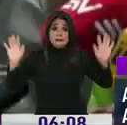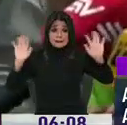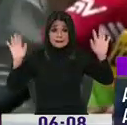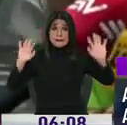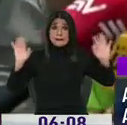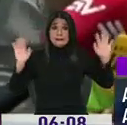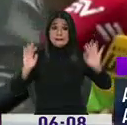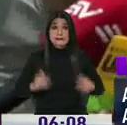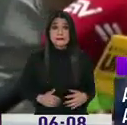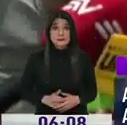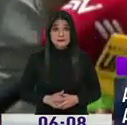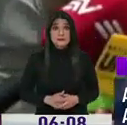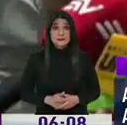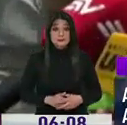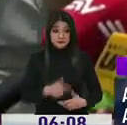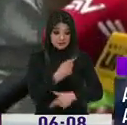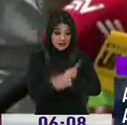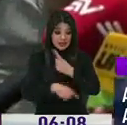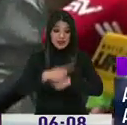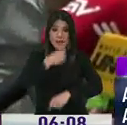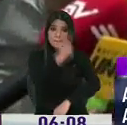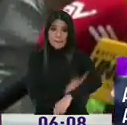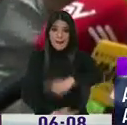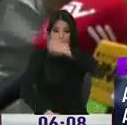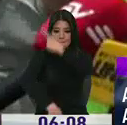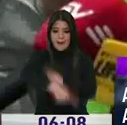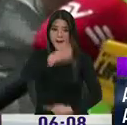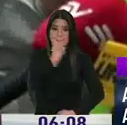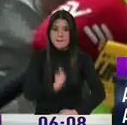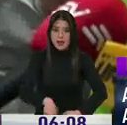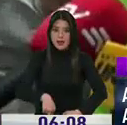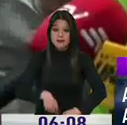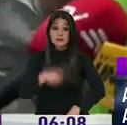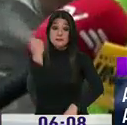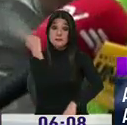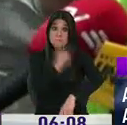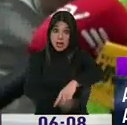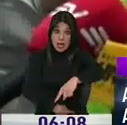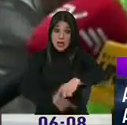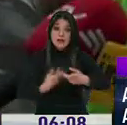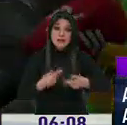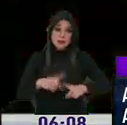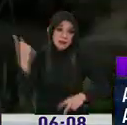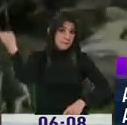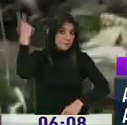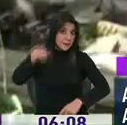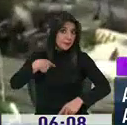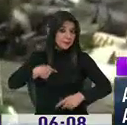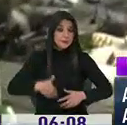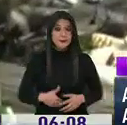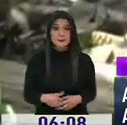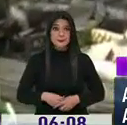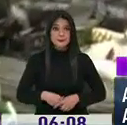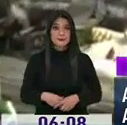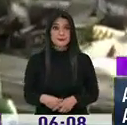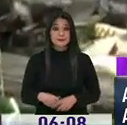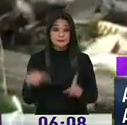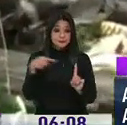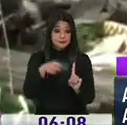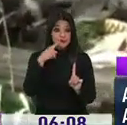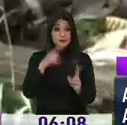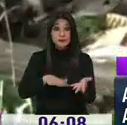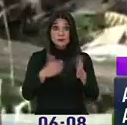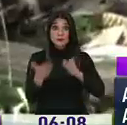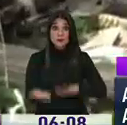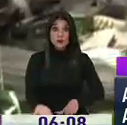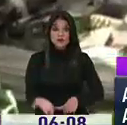Son heridas contuso cortantes, están a lo largo del brazo derecho y sobre su cabeza. El cuerpo del occiso presentaba cerca